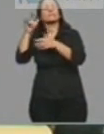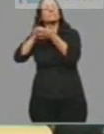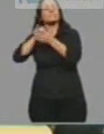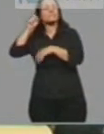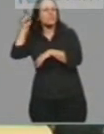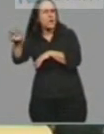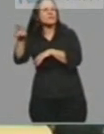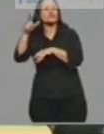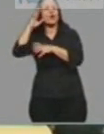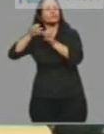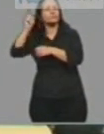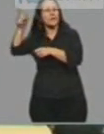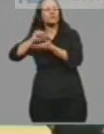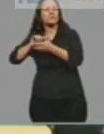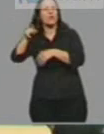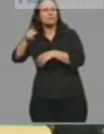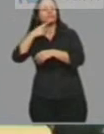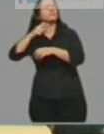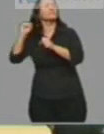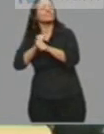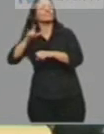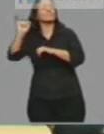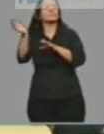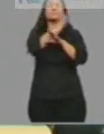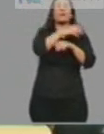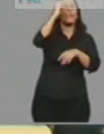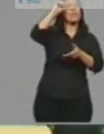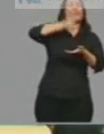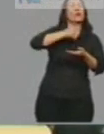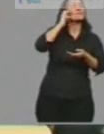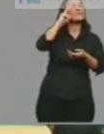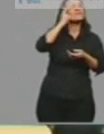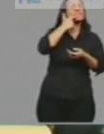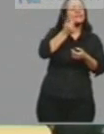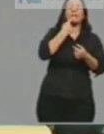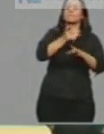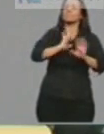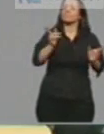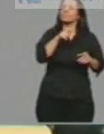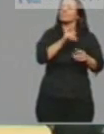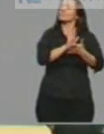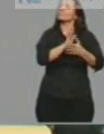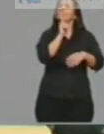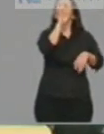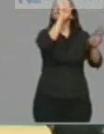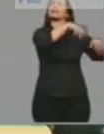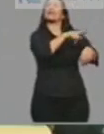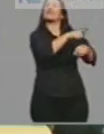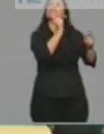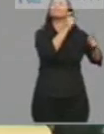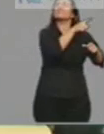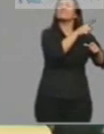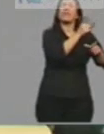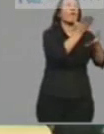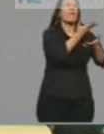York confirmó el fallo del juez Griesa que le da la razón a los fondos